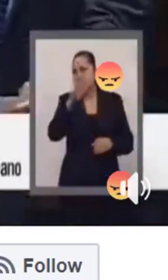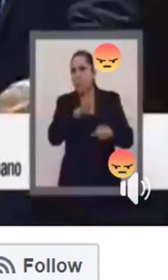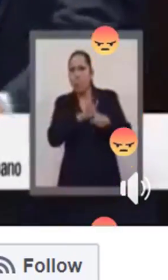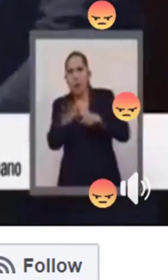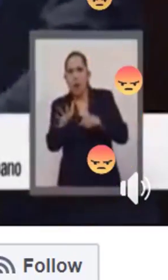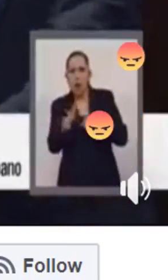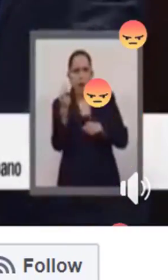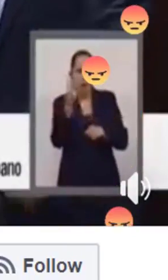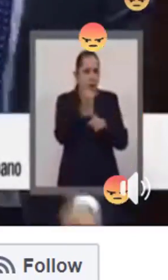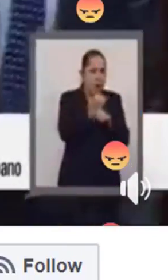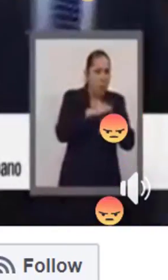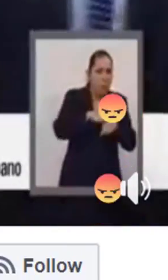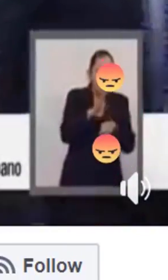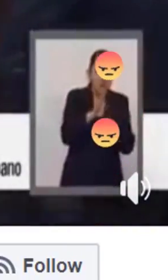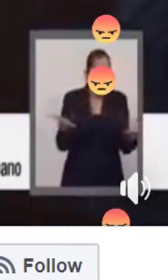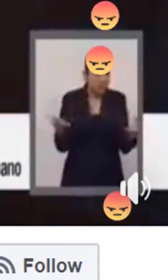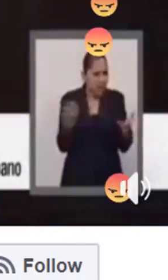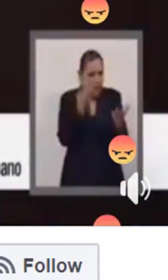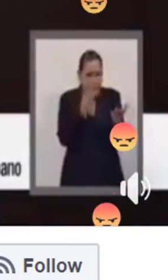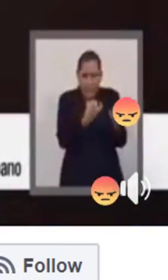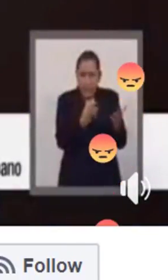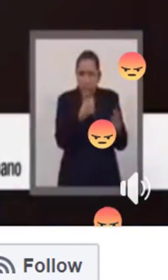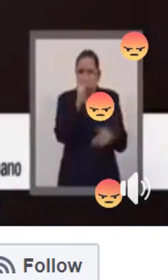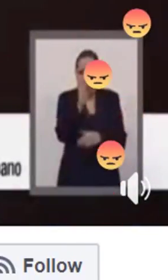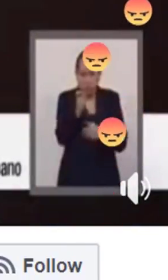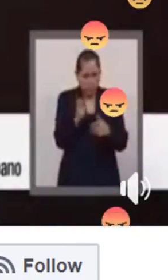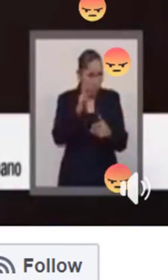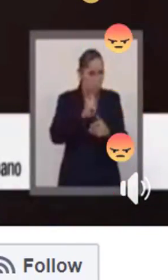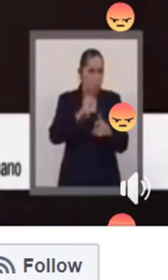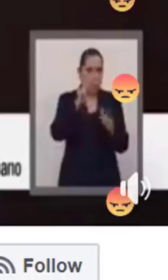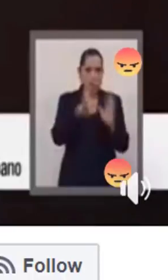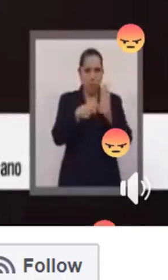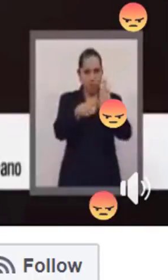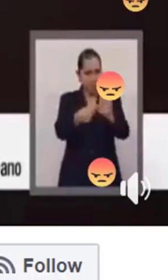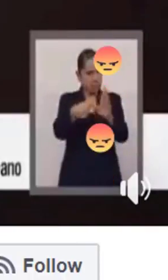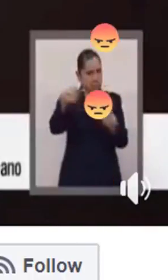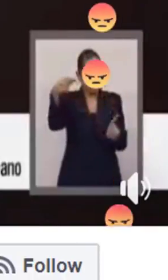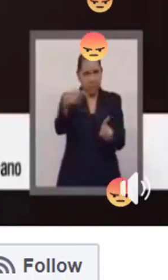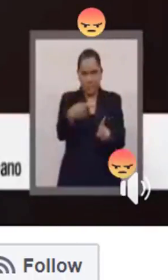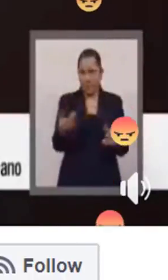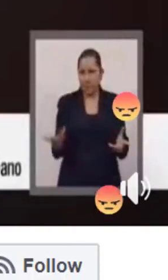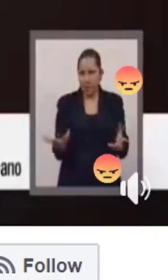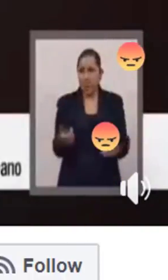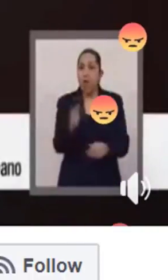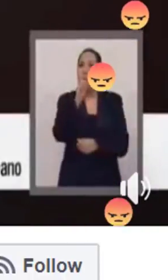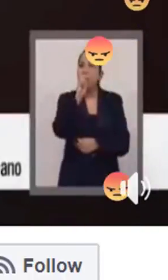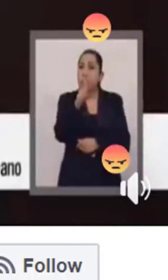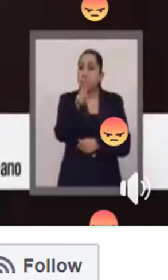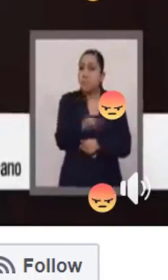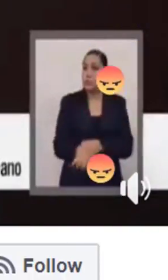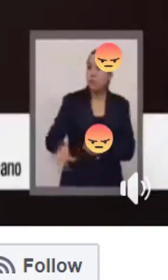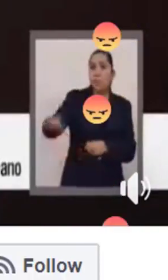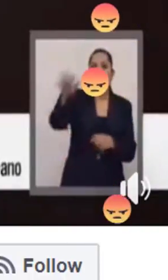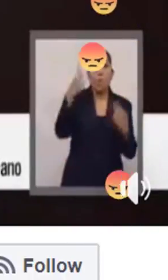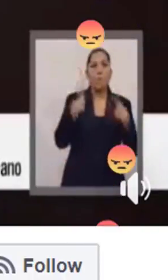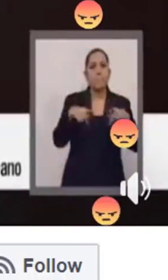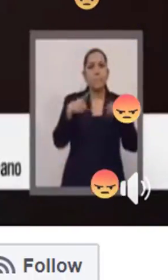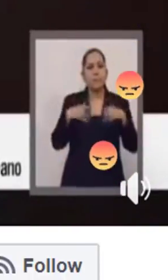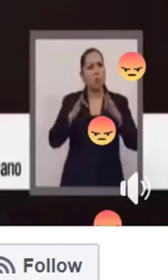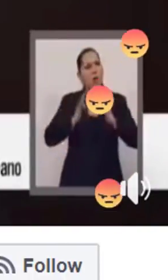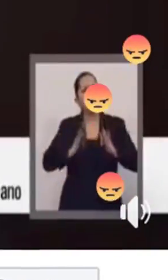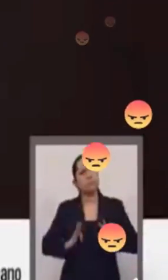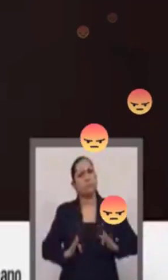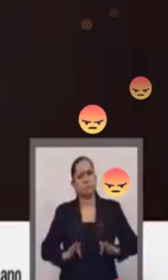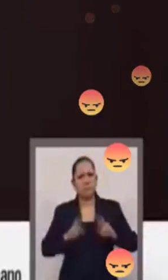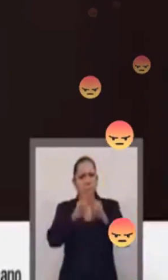Hechos objetivos y contundentes, y está sobre todo la paz social en esas entidades.